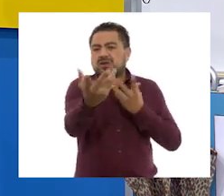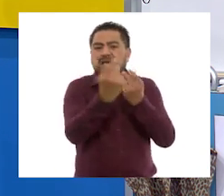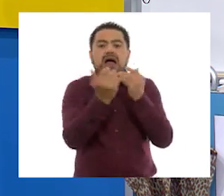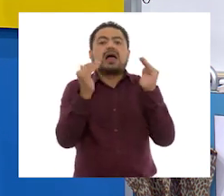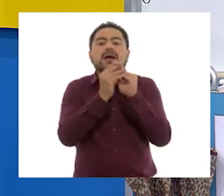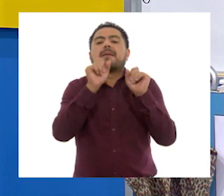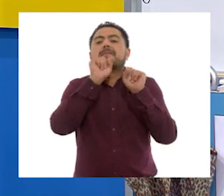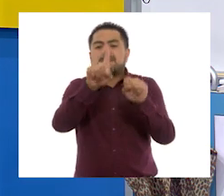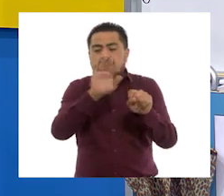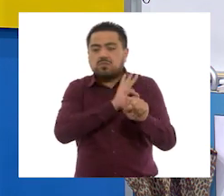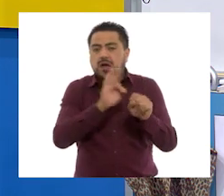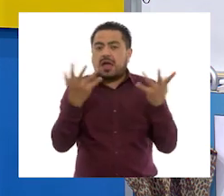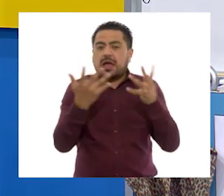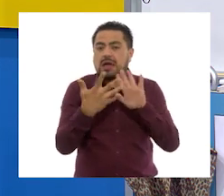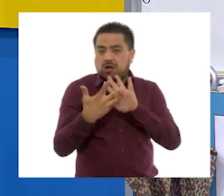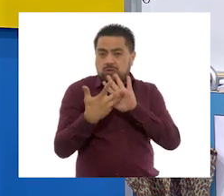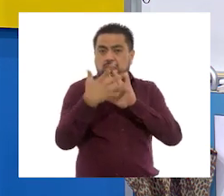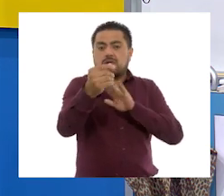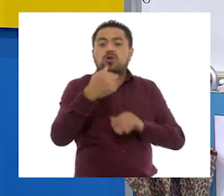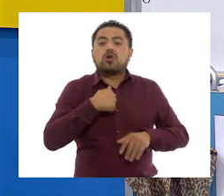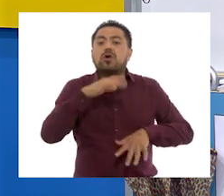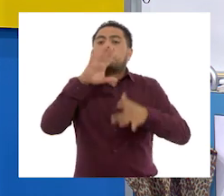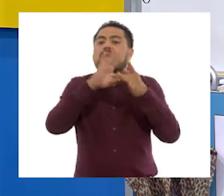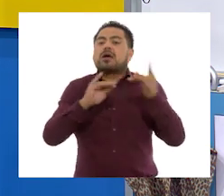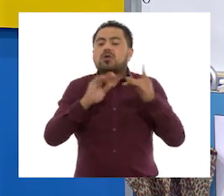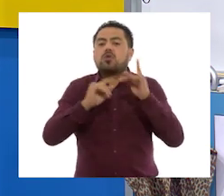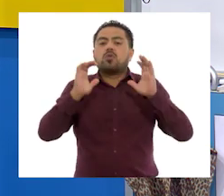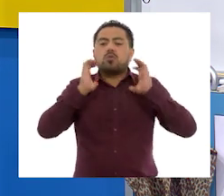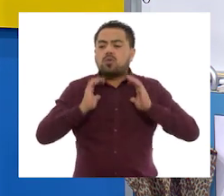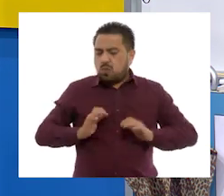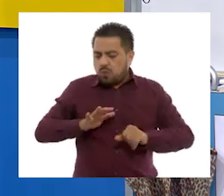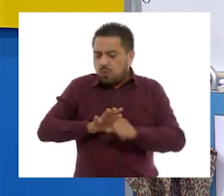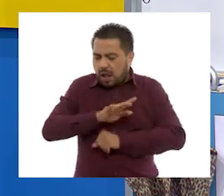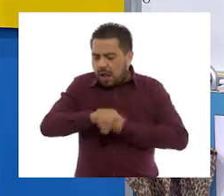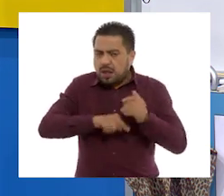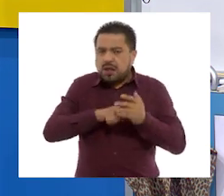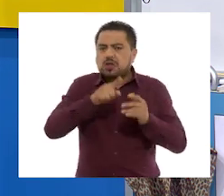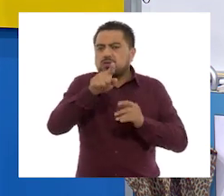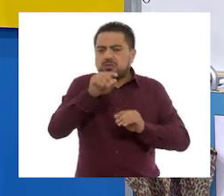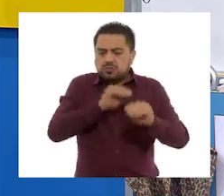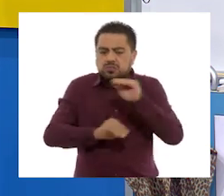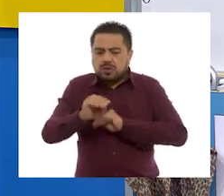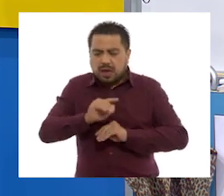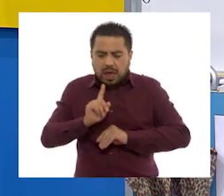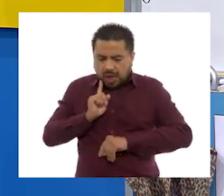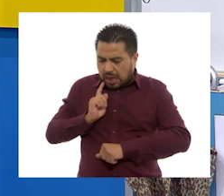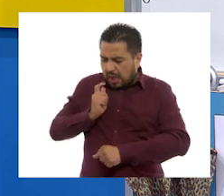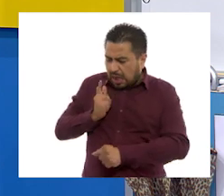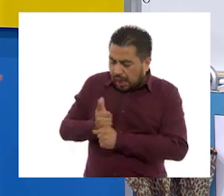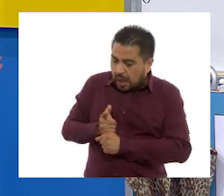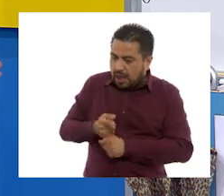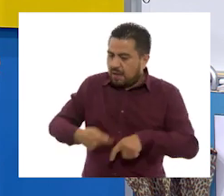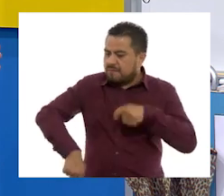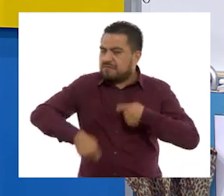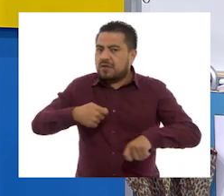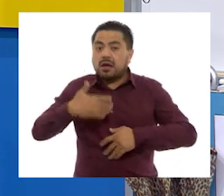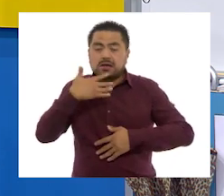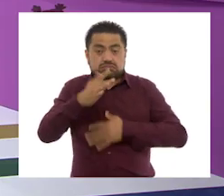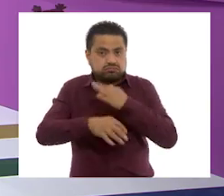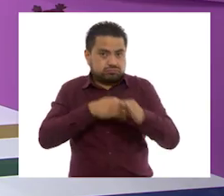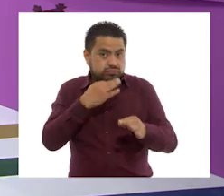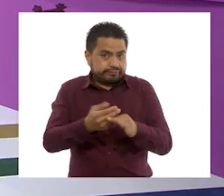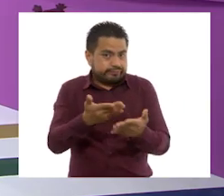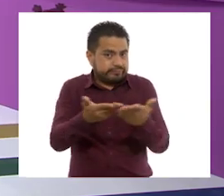casa también lo pueden hacer. Yo menciono una parte del cuerpo y ustedes la mueven para comprobar que son flexibles. ¿Ya están listas y